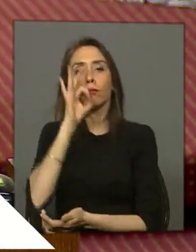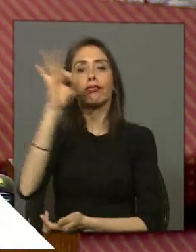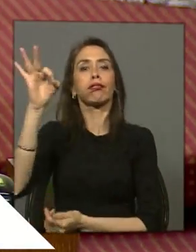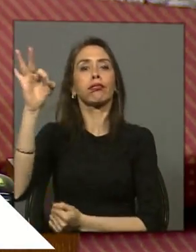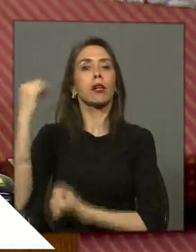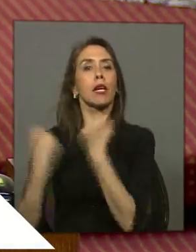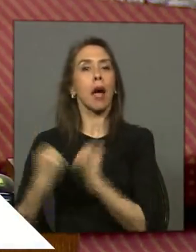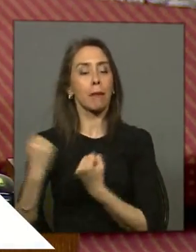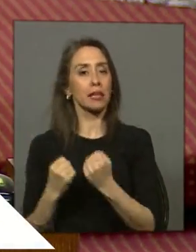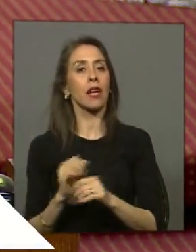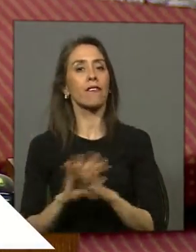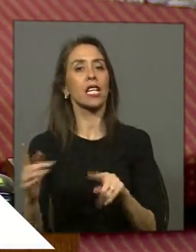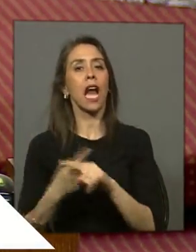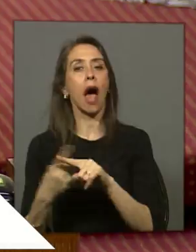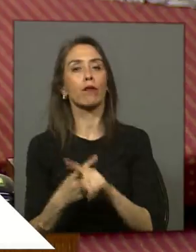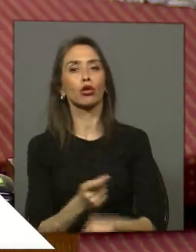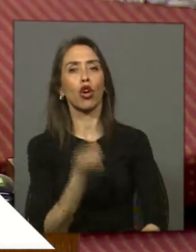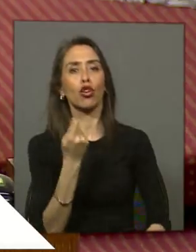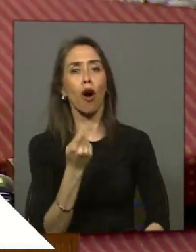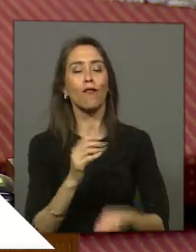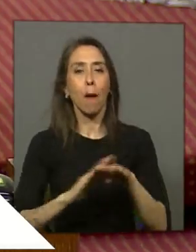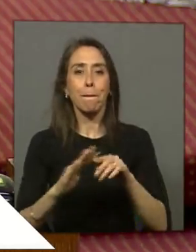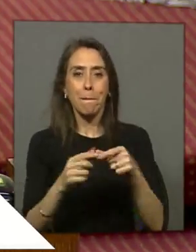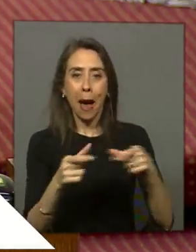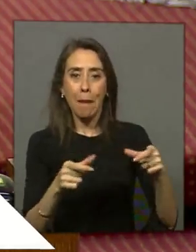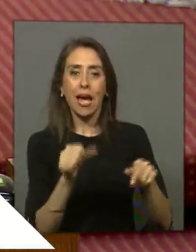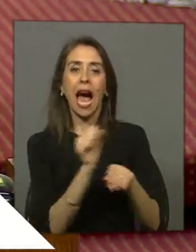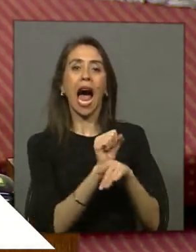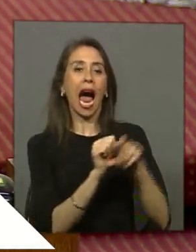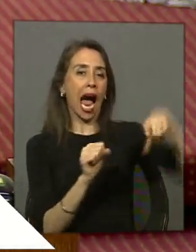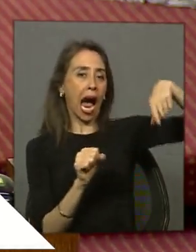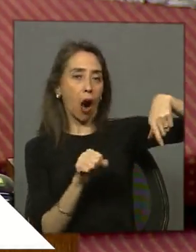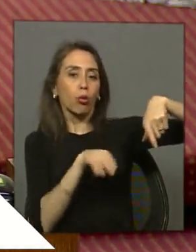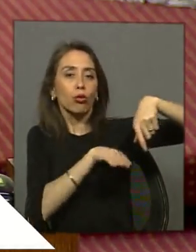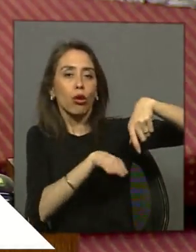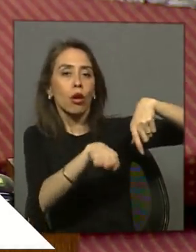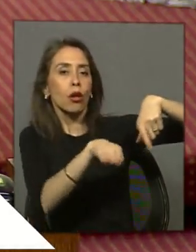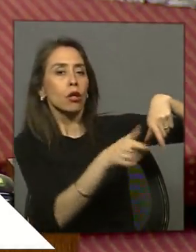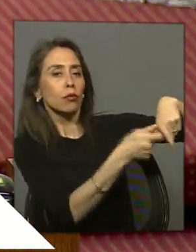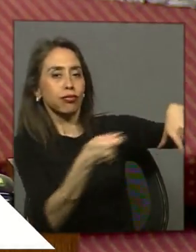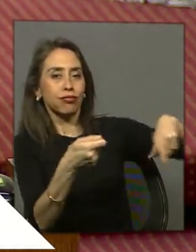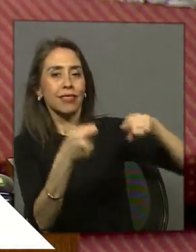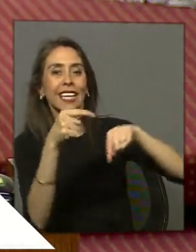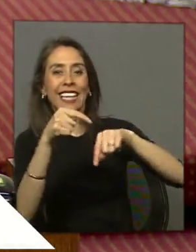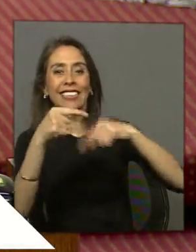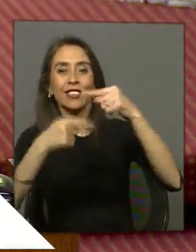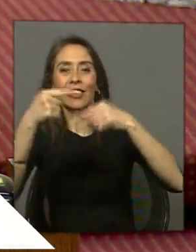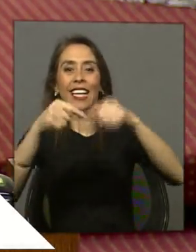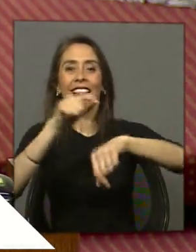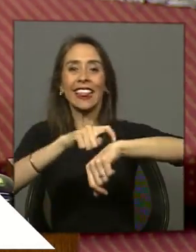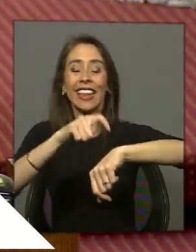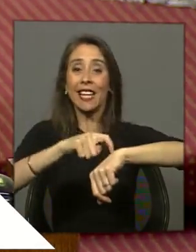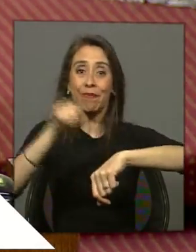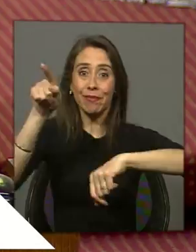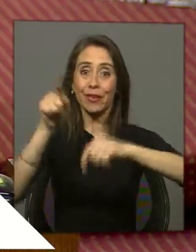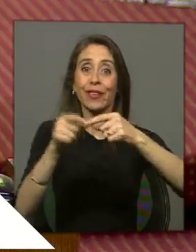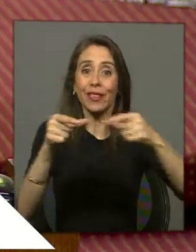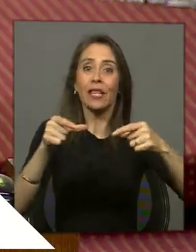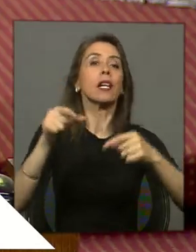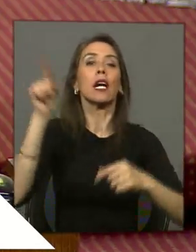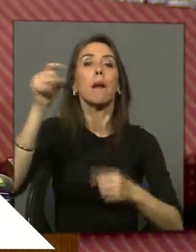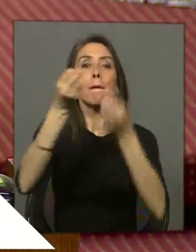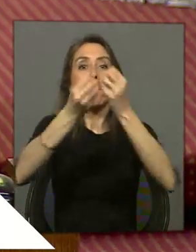la arbitrariedad de cobro excesivo por pérdida del ticket obligando al proveedor a que adopte un sistema de registro propio